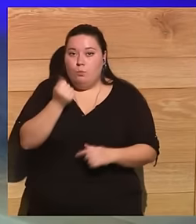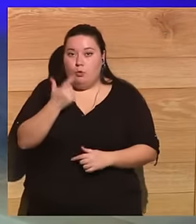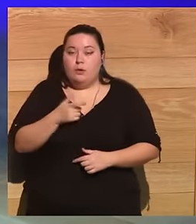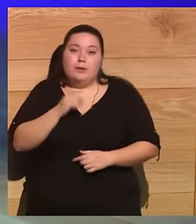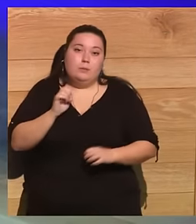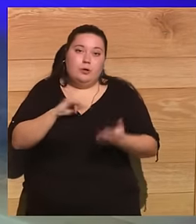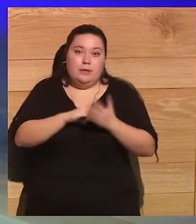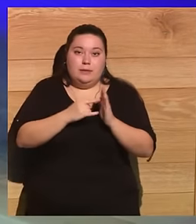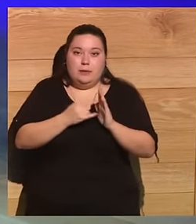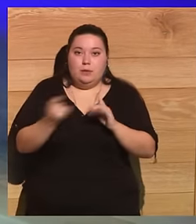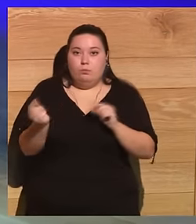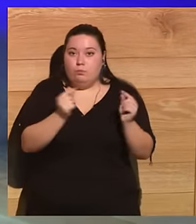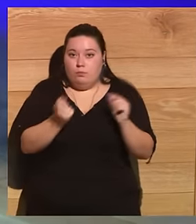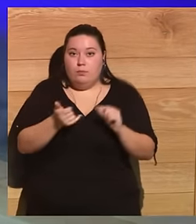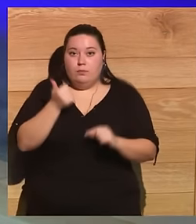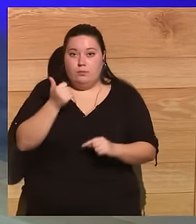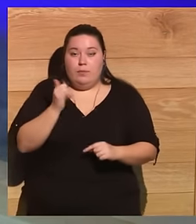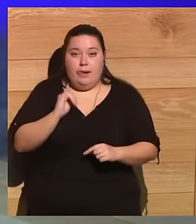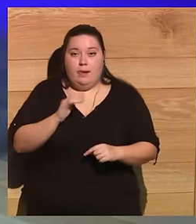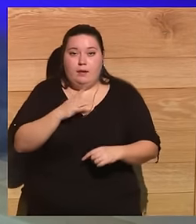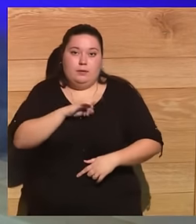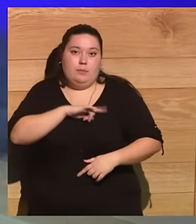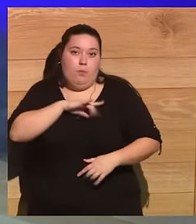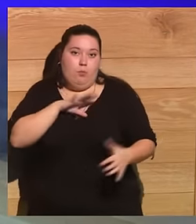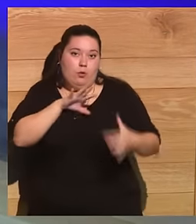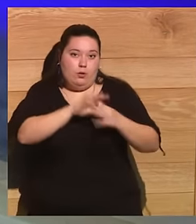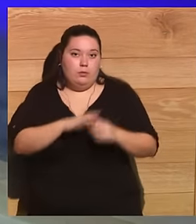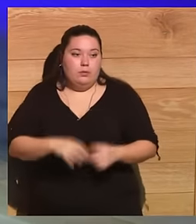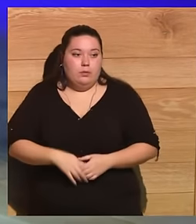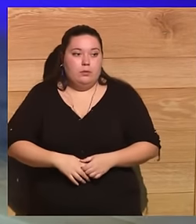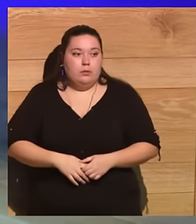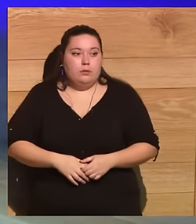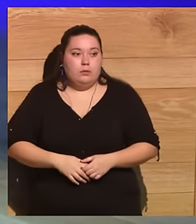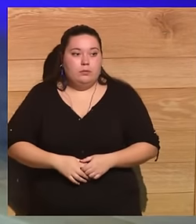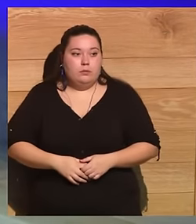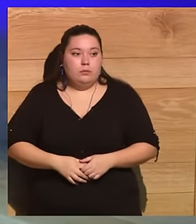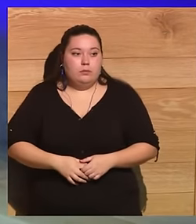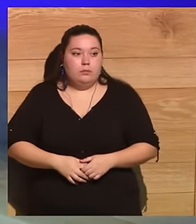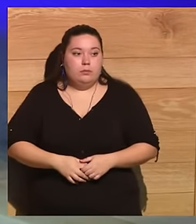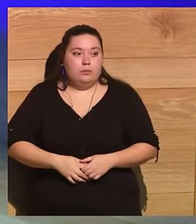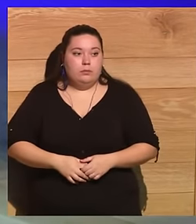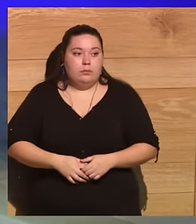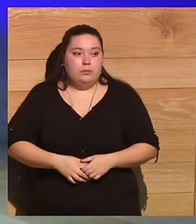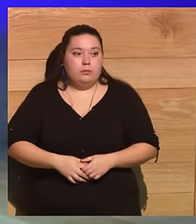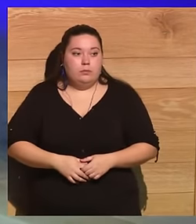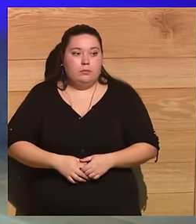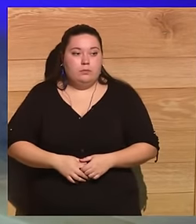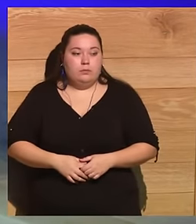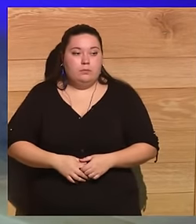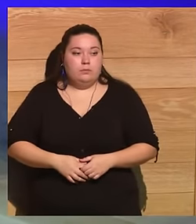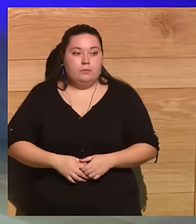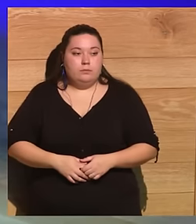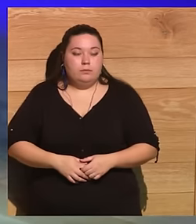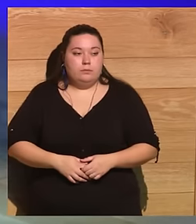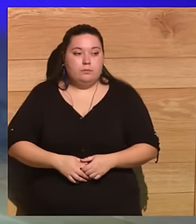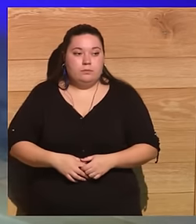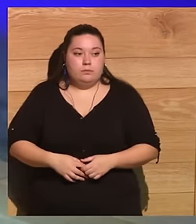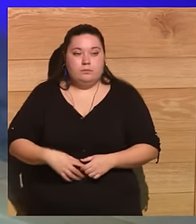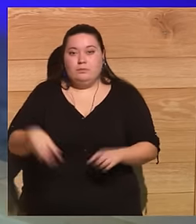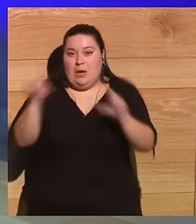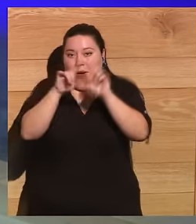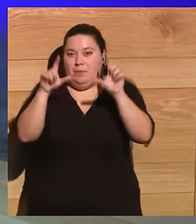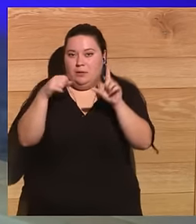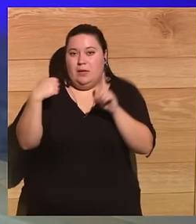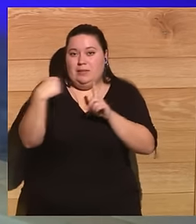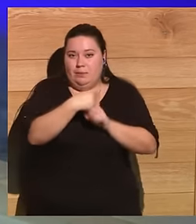estas técnicas. Empiezan a existir y van a existir. Por ejemplo, Elon Musk, han escuchado con la empresa Neuralink, está presionando